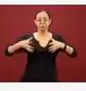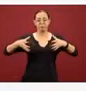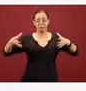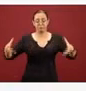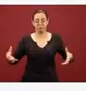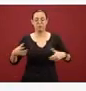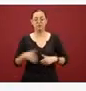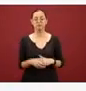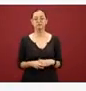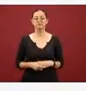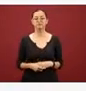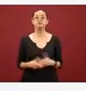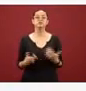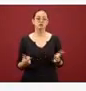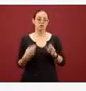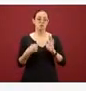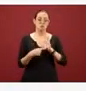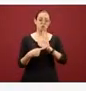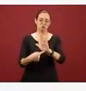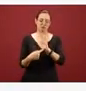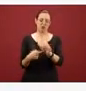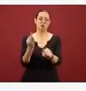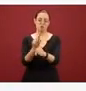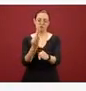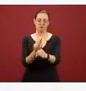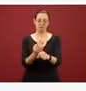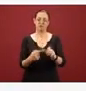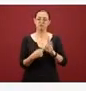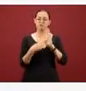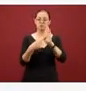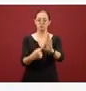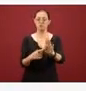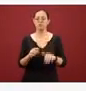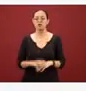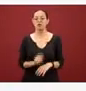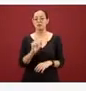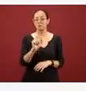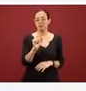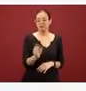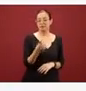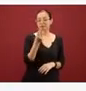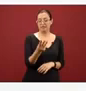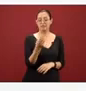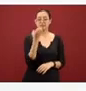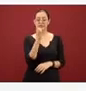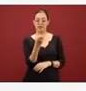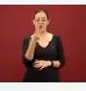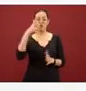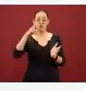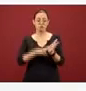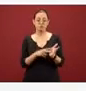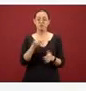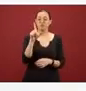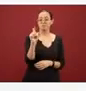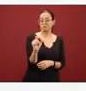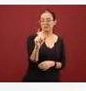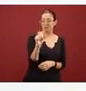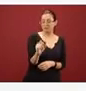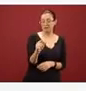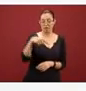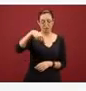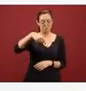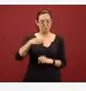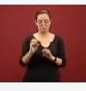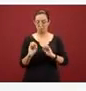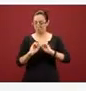este tipo de representación la que se ve aquí. Aquí tenemos el 23 de enero de 2020 y tenemos ningún caso,